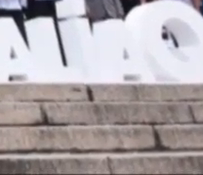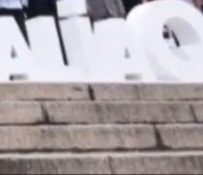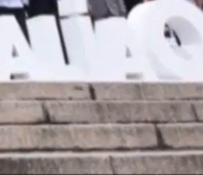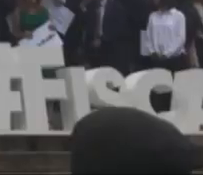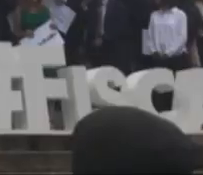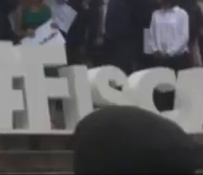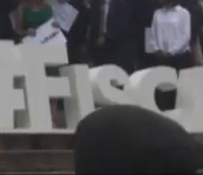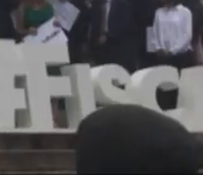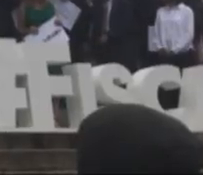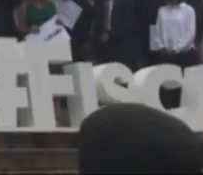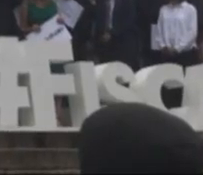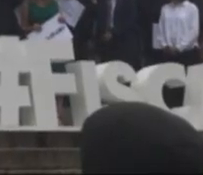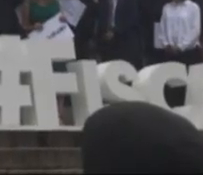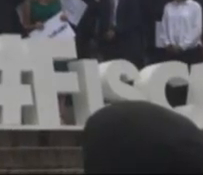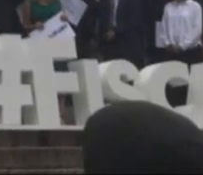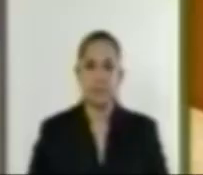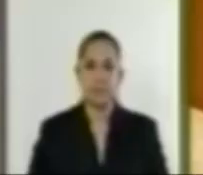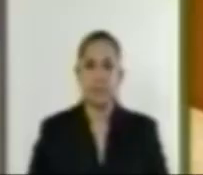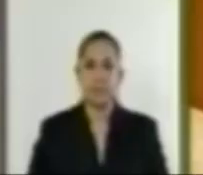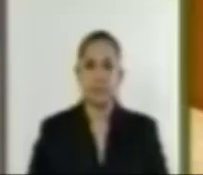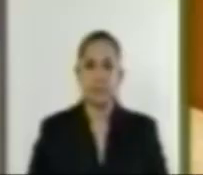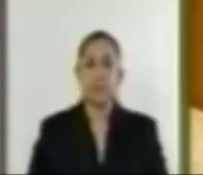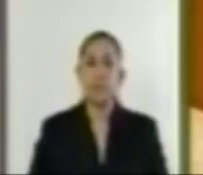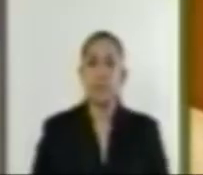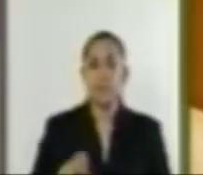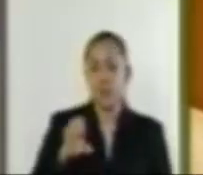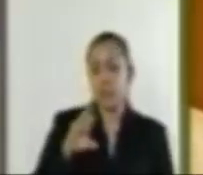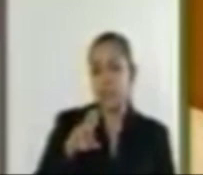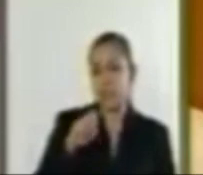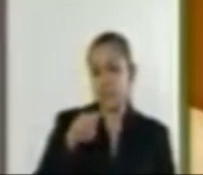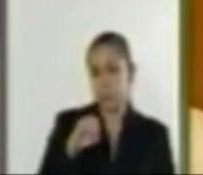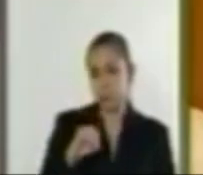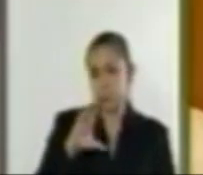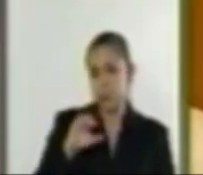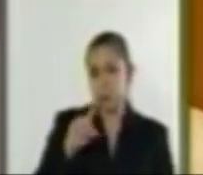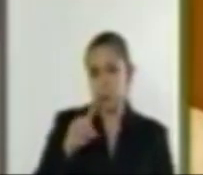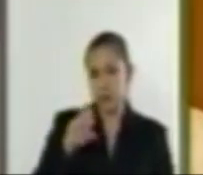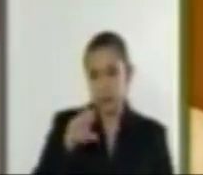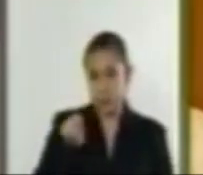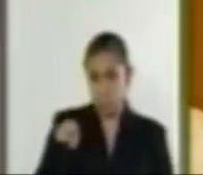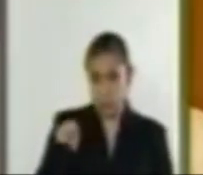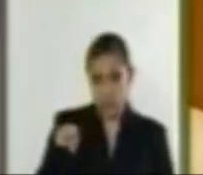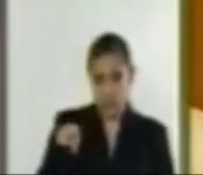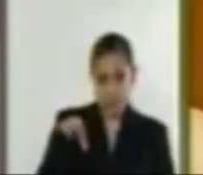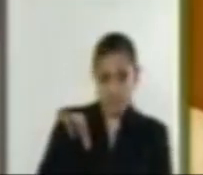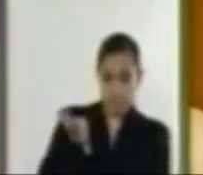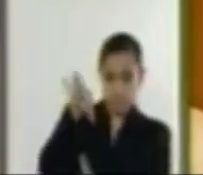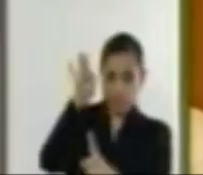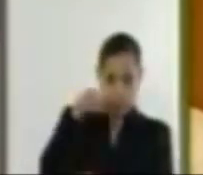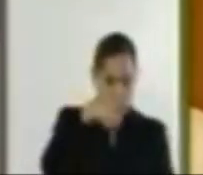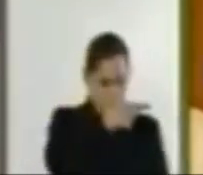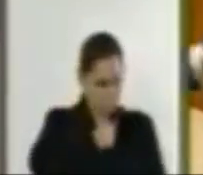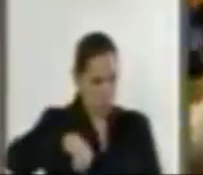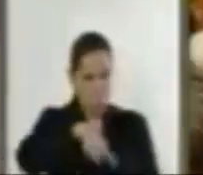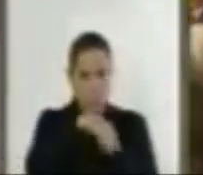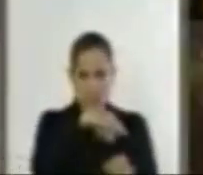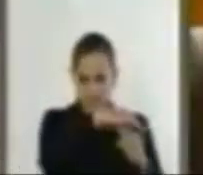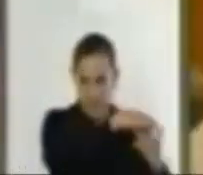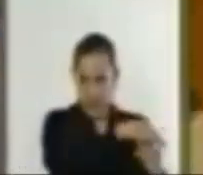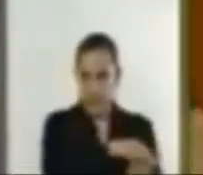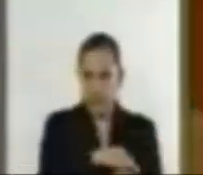y sus aliados, en todo caso, para la votación, podrían pues establecer las condiciones para que, independientemente del debate